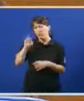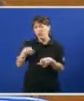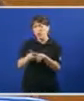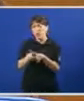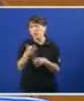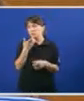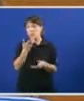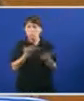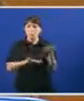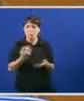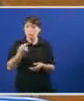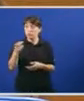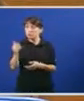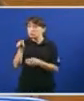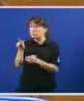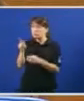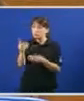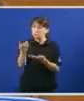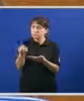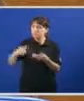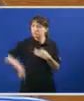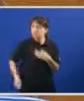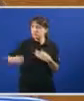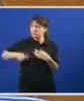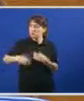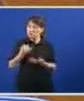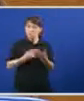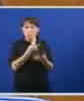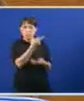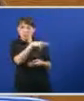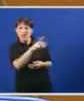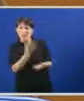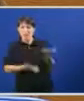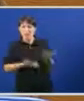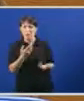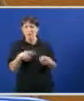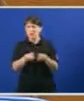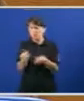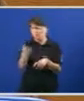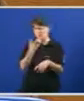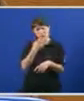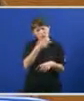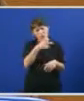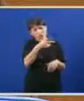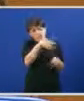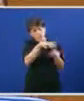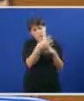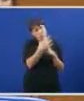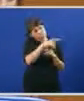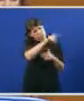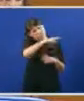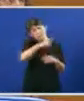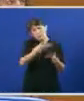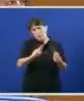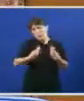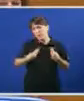sus propios ingresos y contésteme. ¿Es consciente del deterioro de las condiciones de vida de los ciudadanos de Galicia?